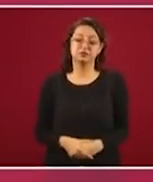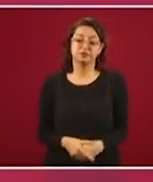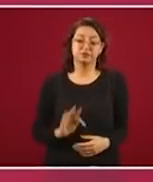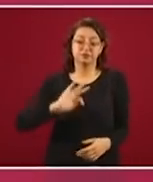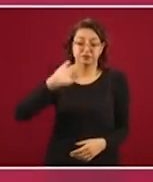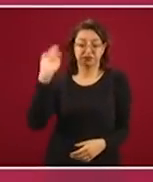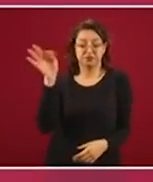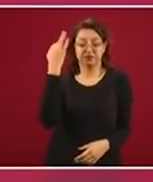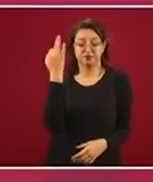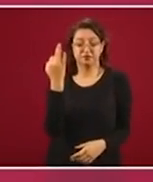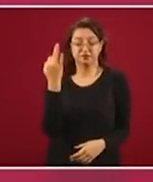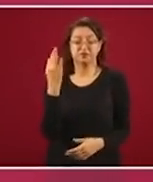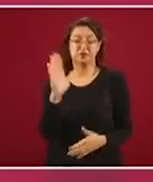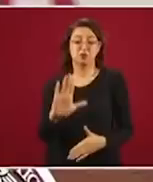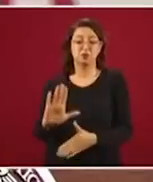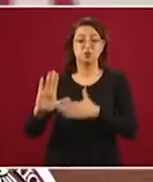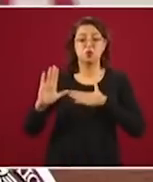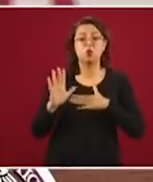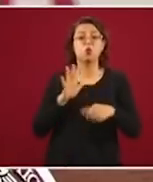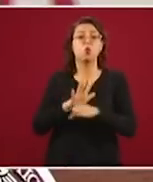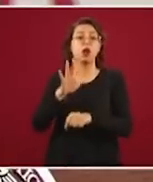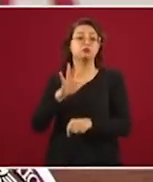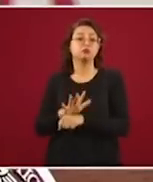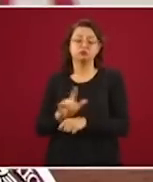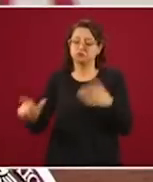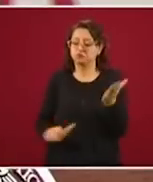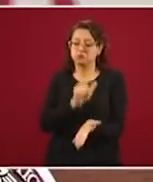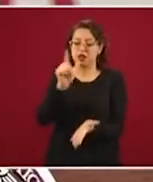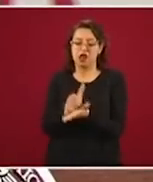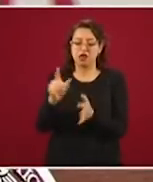compromete a transferir los fondos